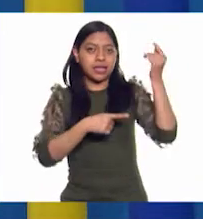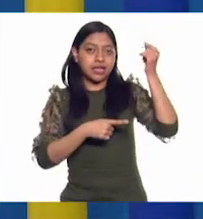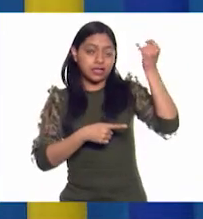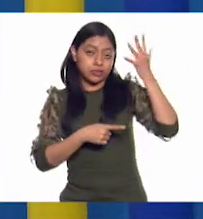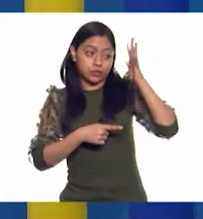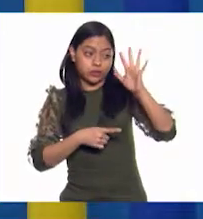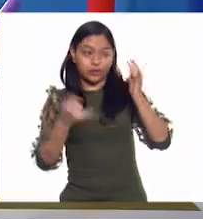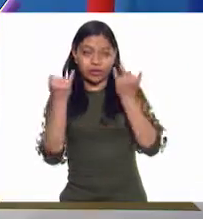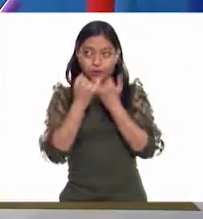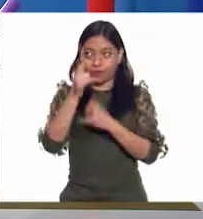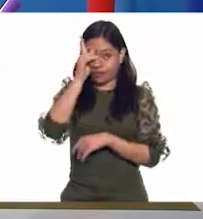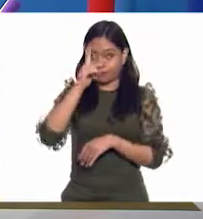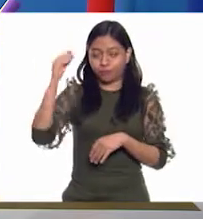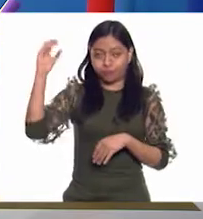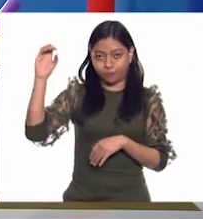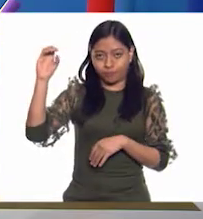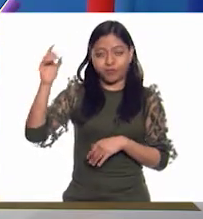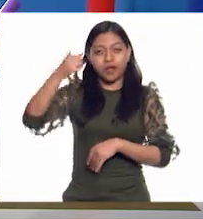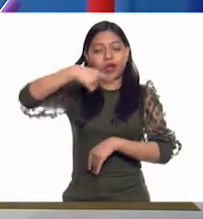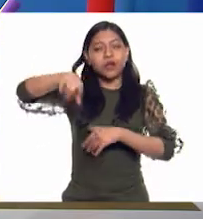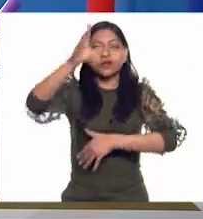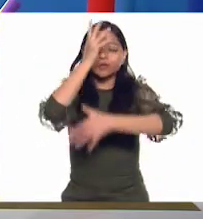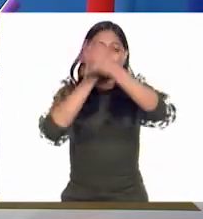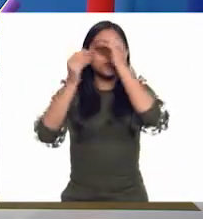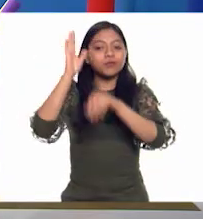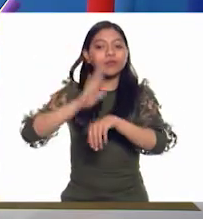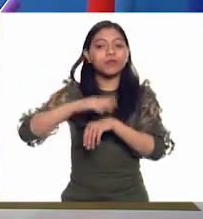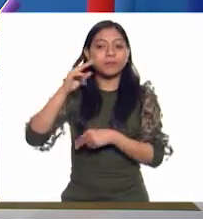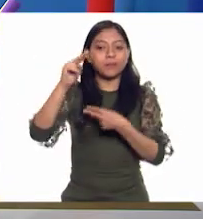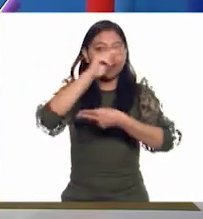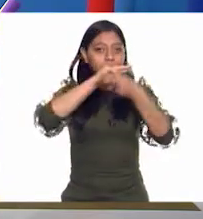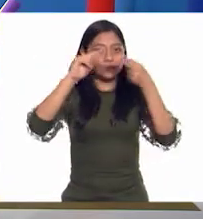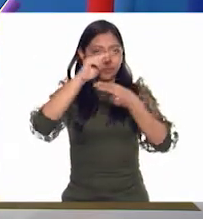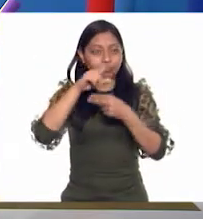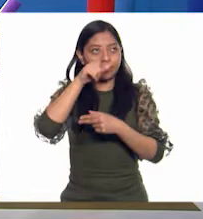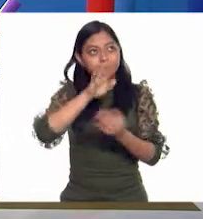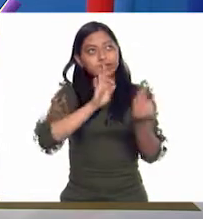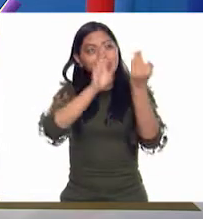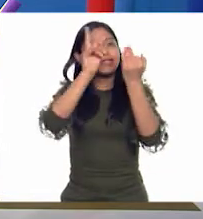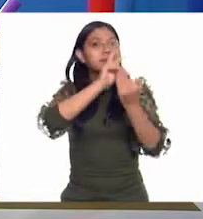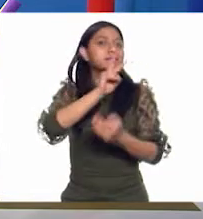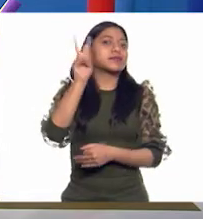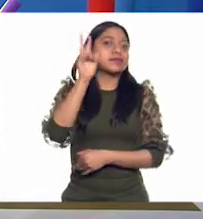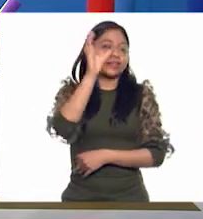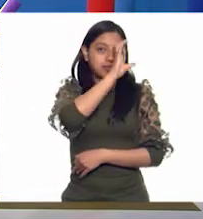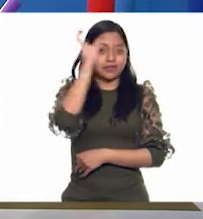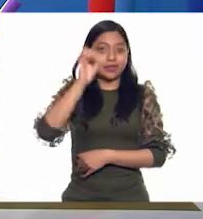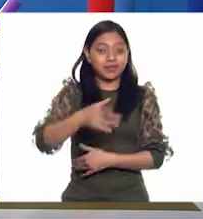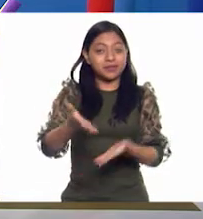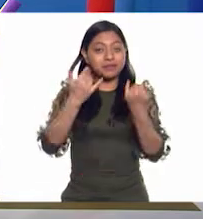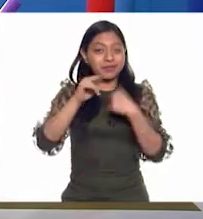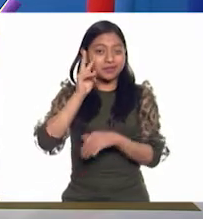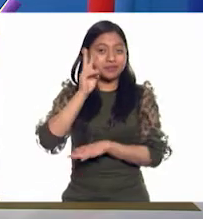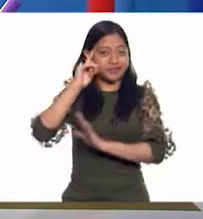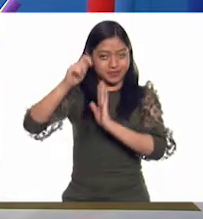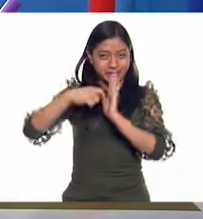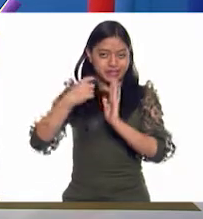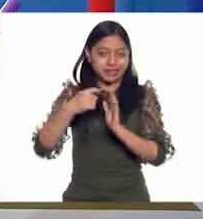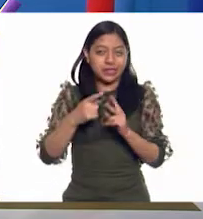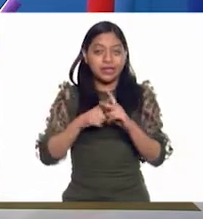luna. ¡Qué increíble! Seguiremos conociendo el universo cercano, entonces excelente, maestro. Pues, ¿vamos a comenzar?